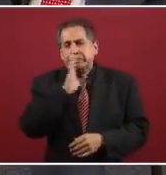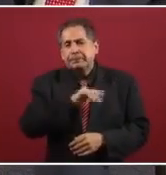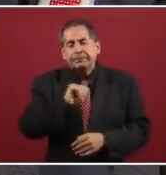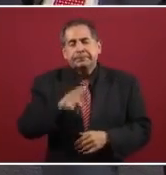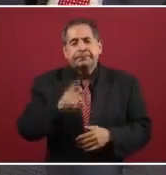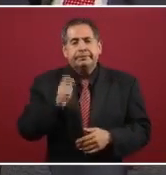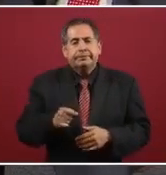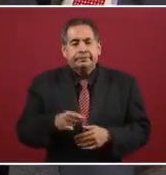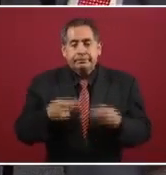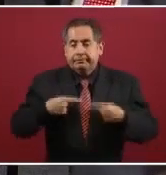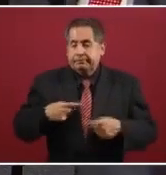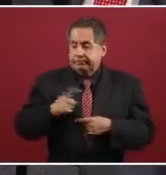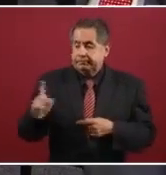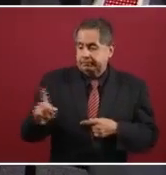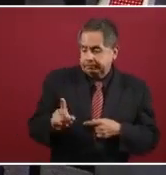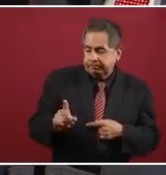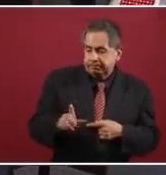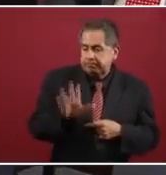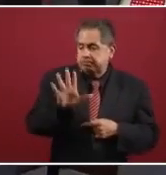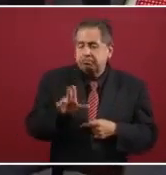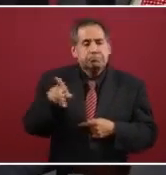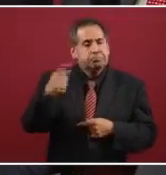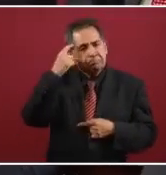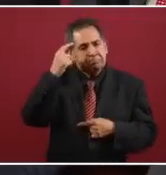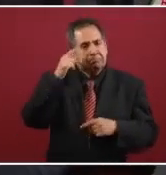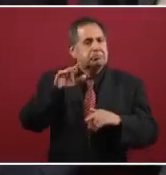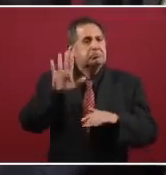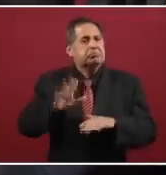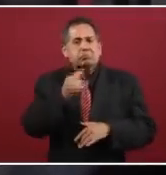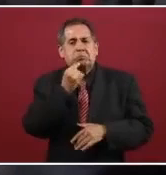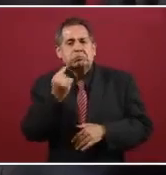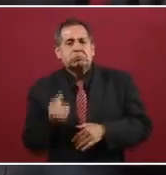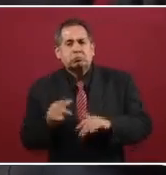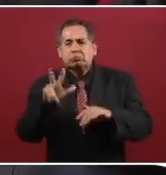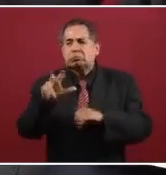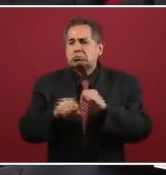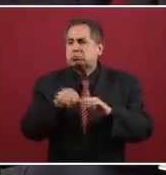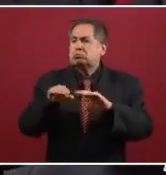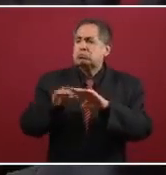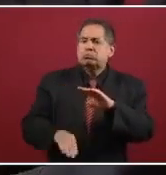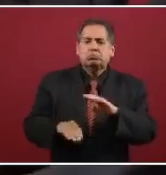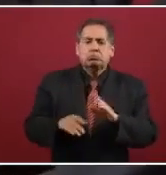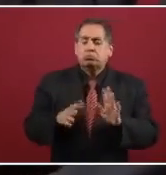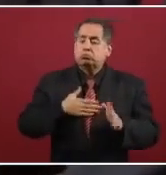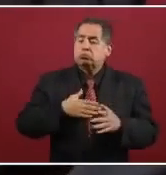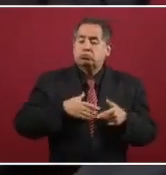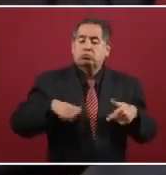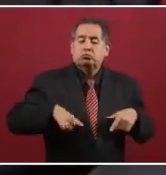ver al ciudadano como menor de edad y de que el gobierno